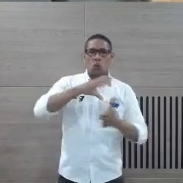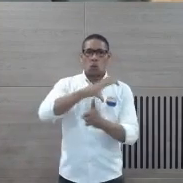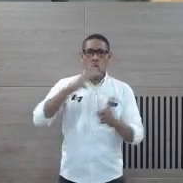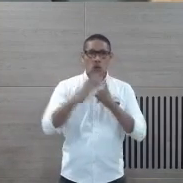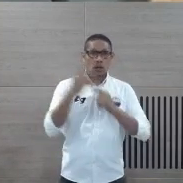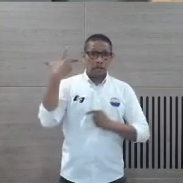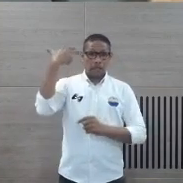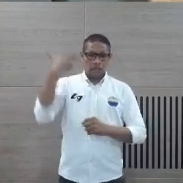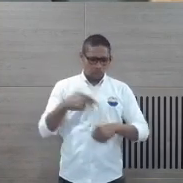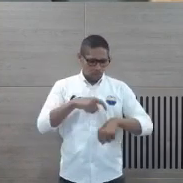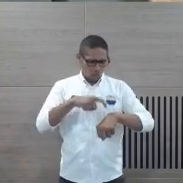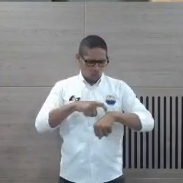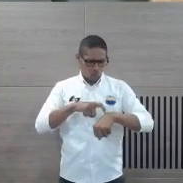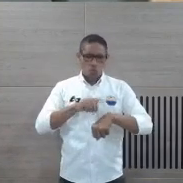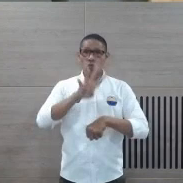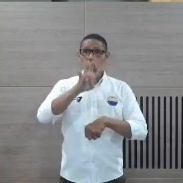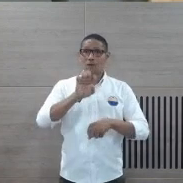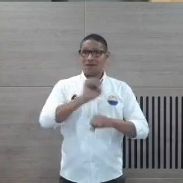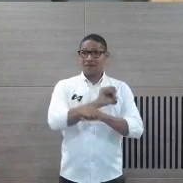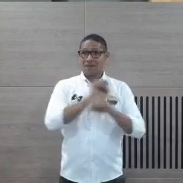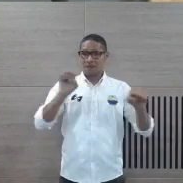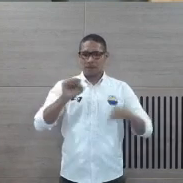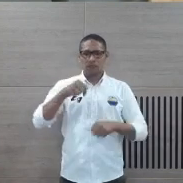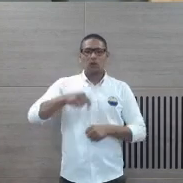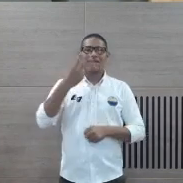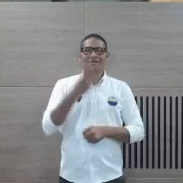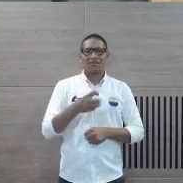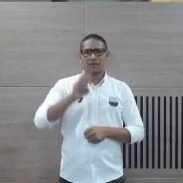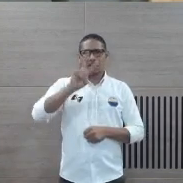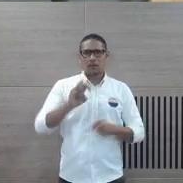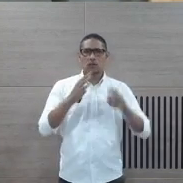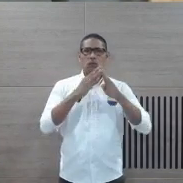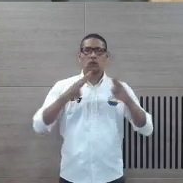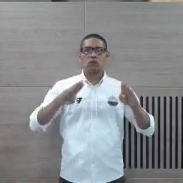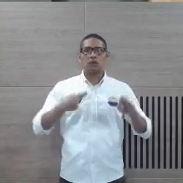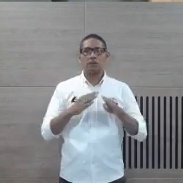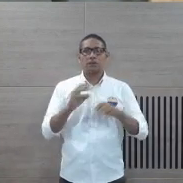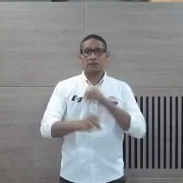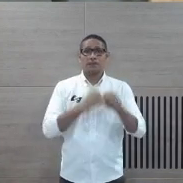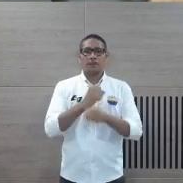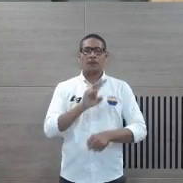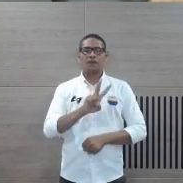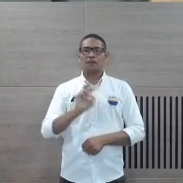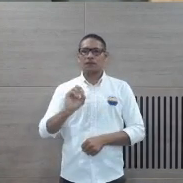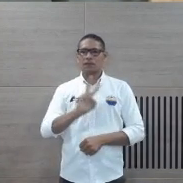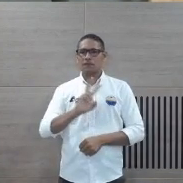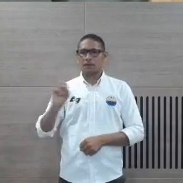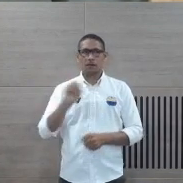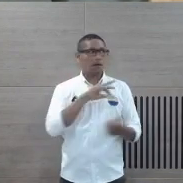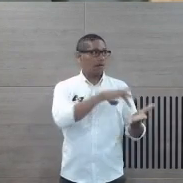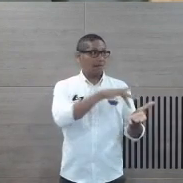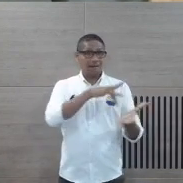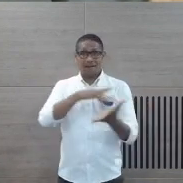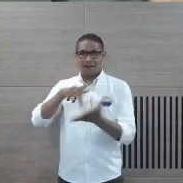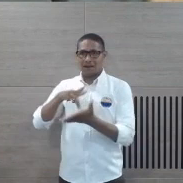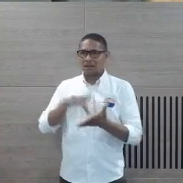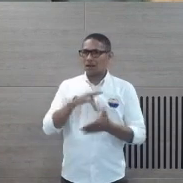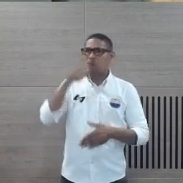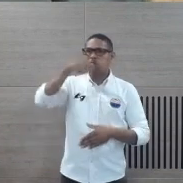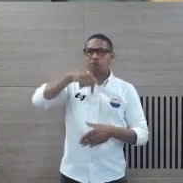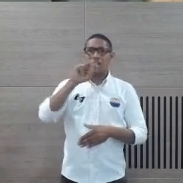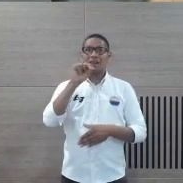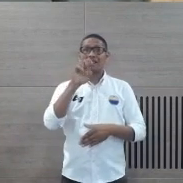del día 18 de diciembre de 2020, asistieron al Auditorio Neguange del edificio Mar Caribe